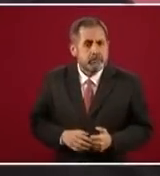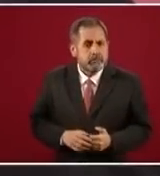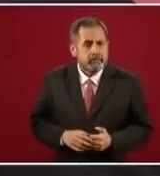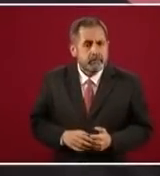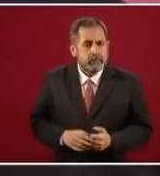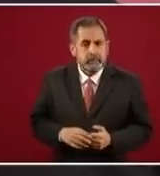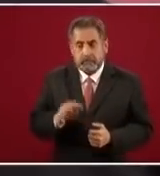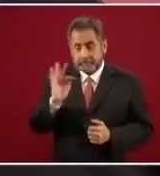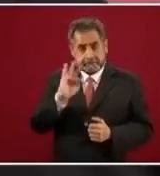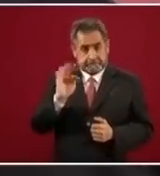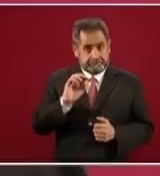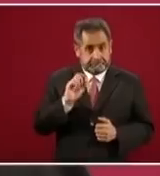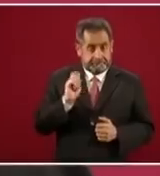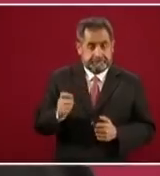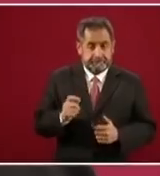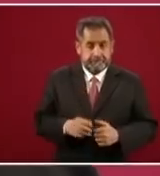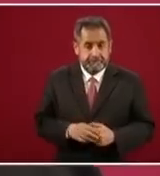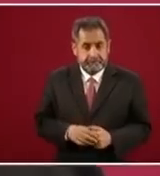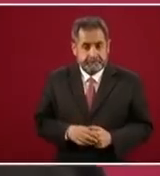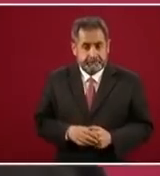Y si